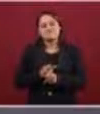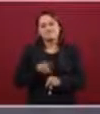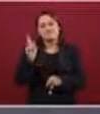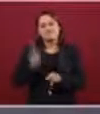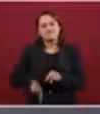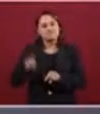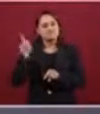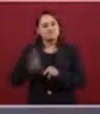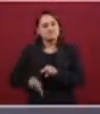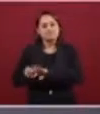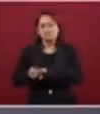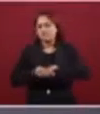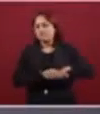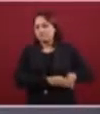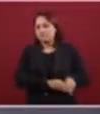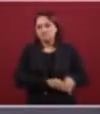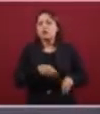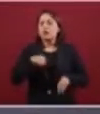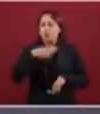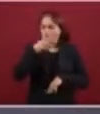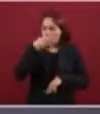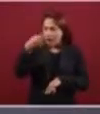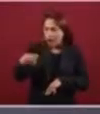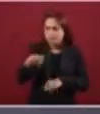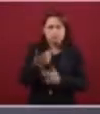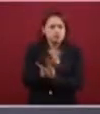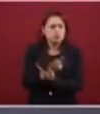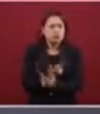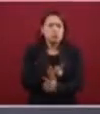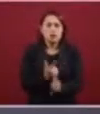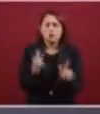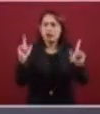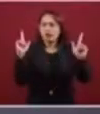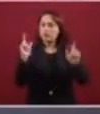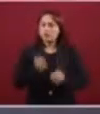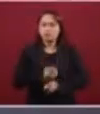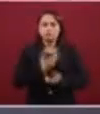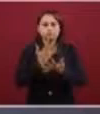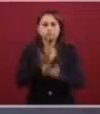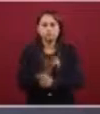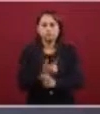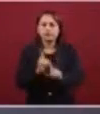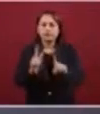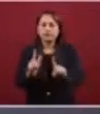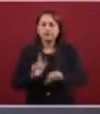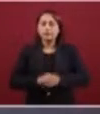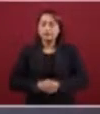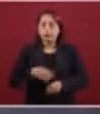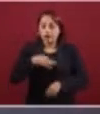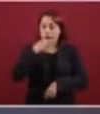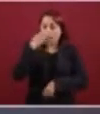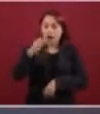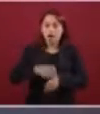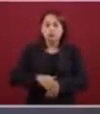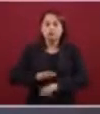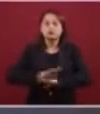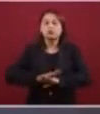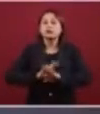claro que había total libertad y que se había acabado la época de los